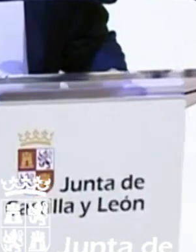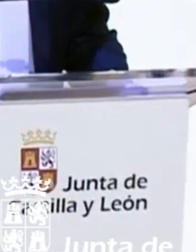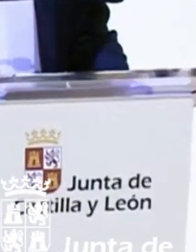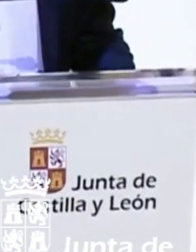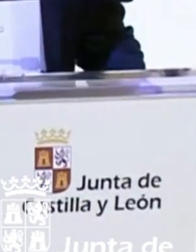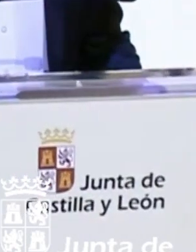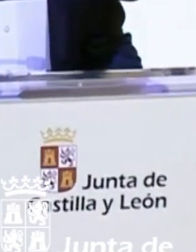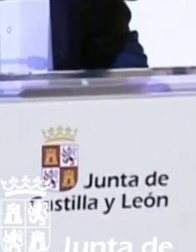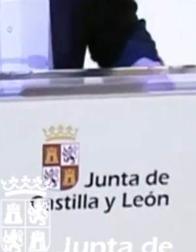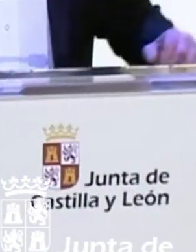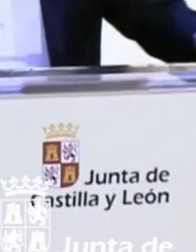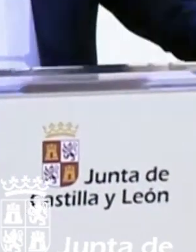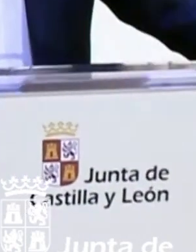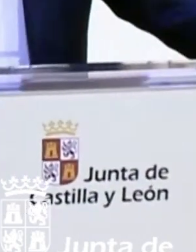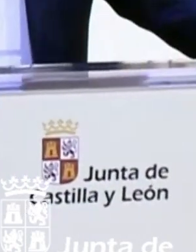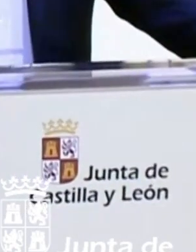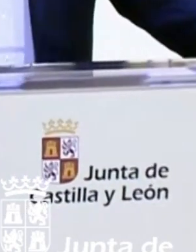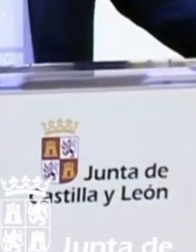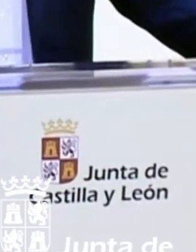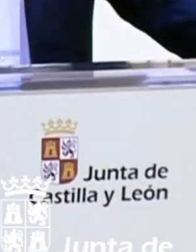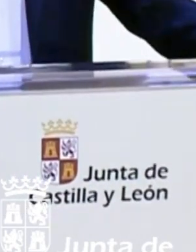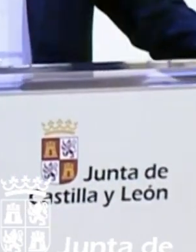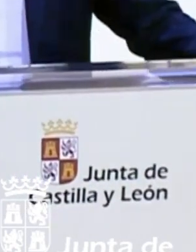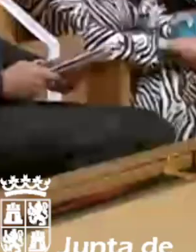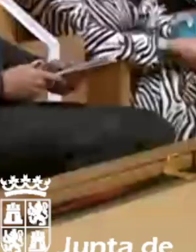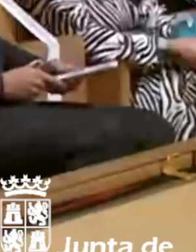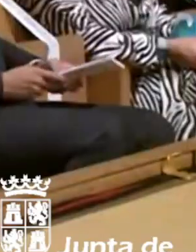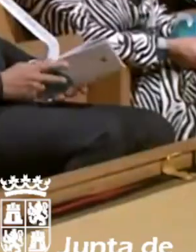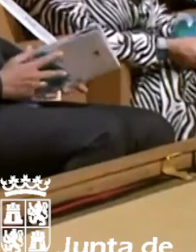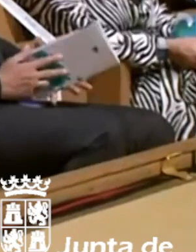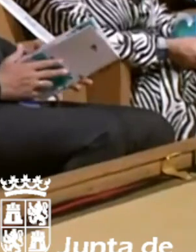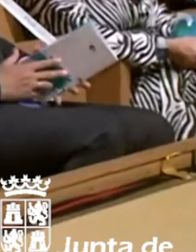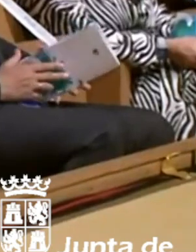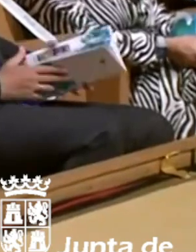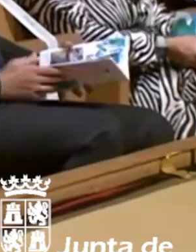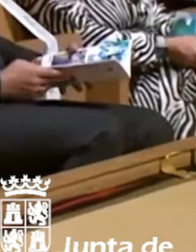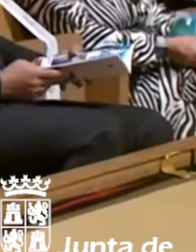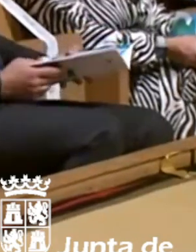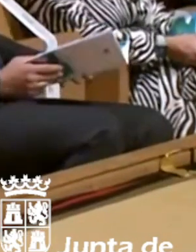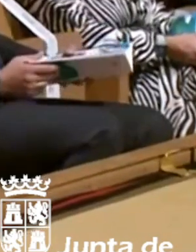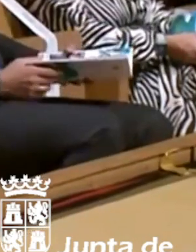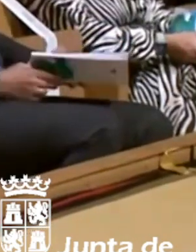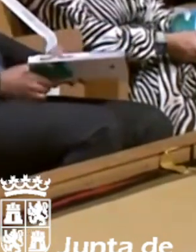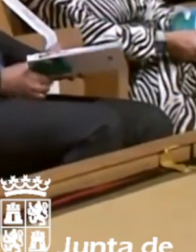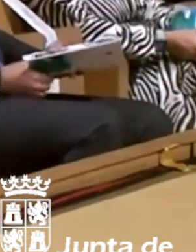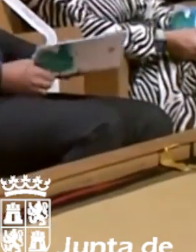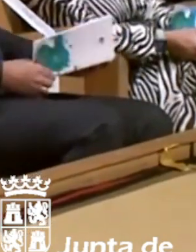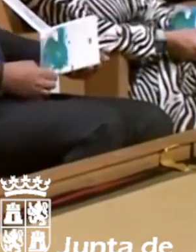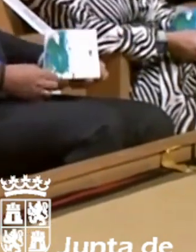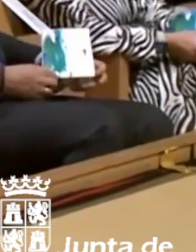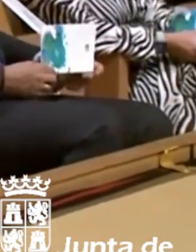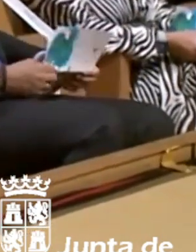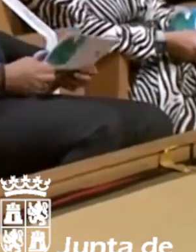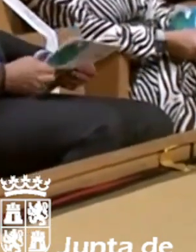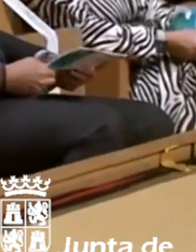Señora directora general de deportes, distinguidas autoridades, familia del deporte, castellano y leonés, señoras y señores, buenas